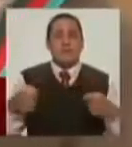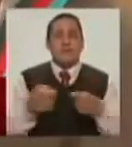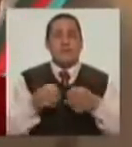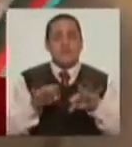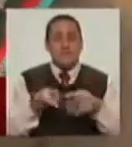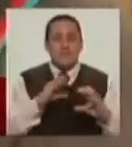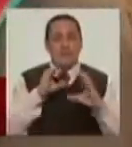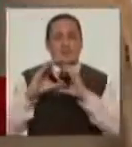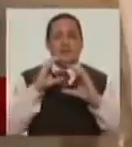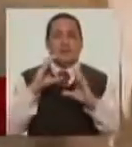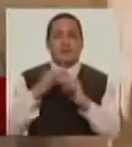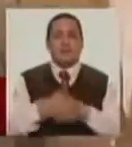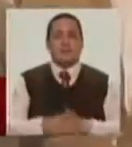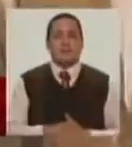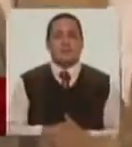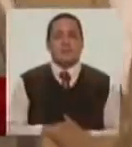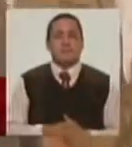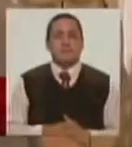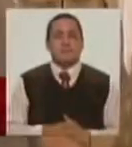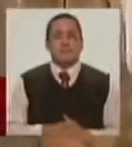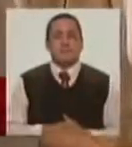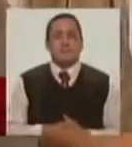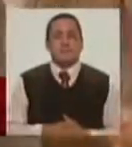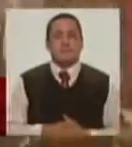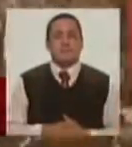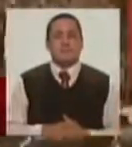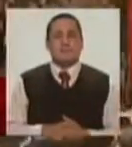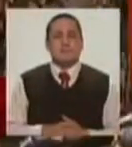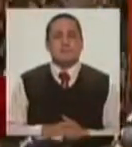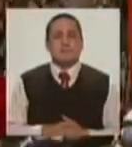internet para que se comuniquen.